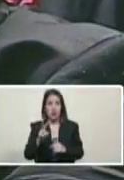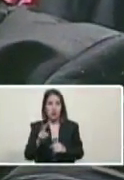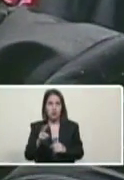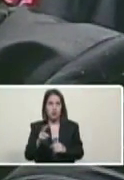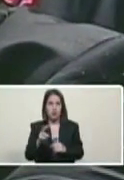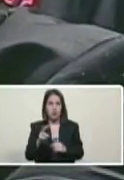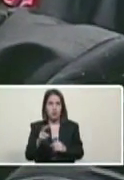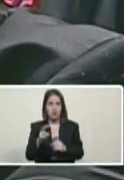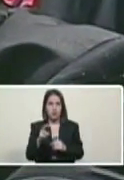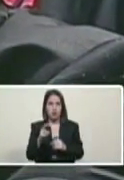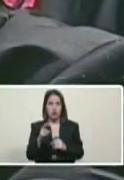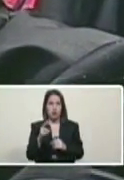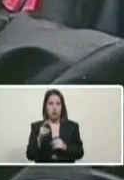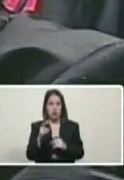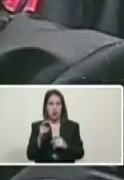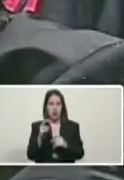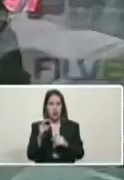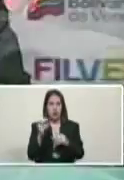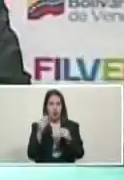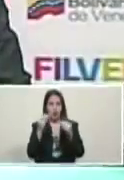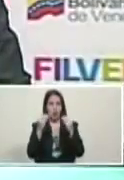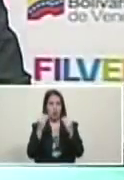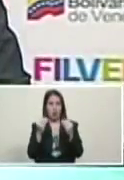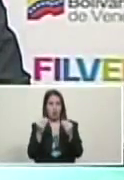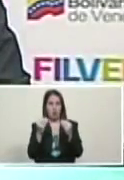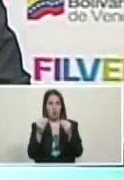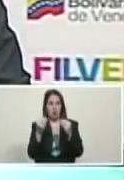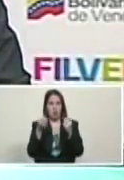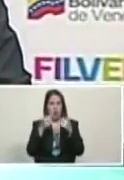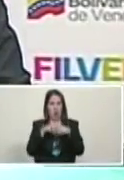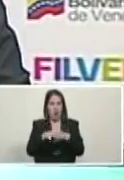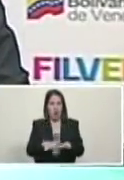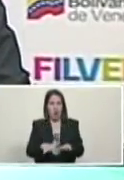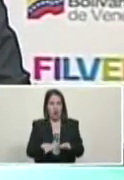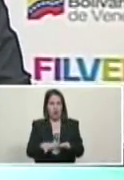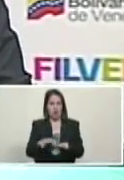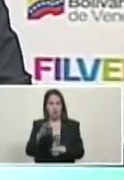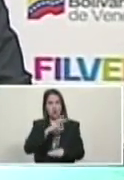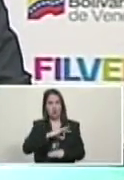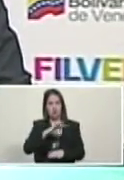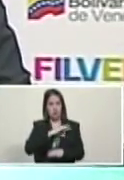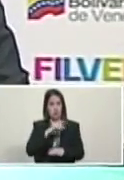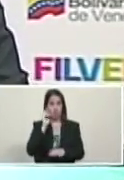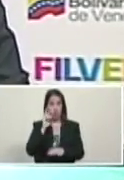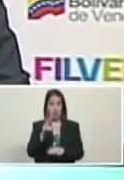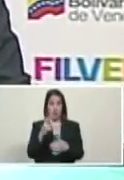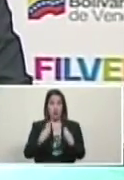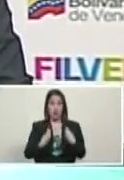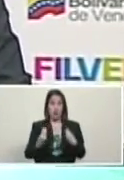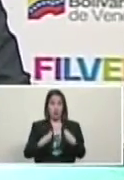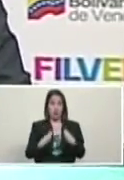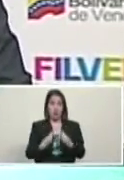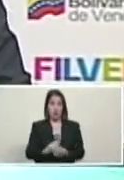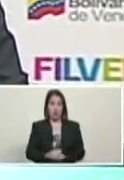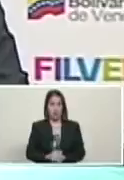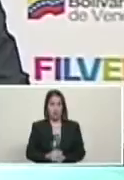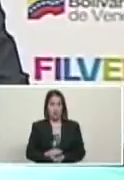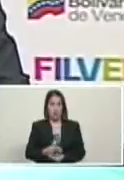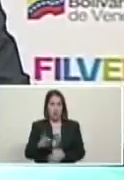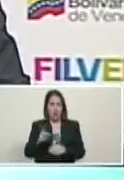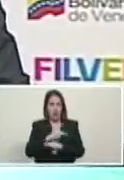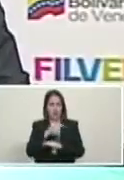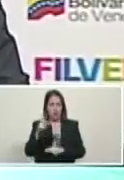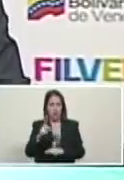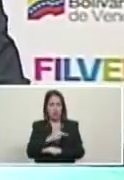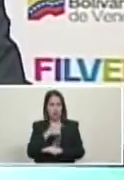una inmensa red social de transmisión permanente, pueda ver nuestra verdad, pueda ver la poesía de